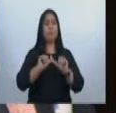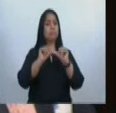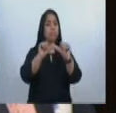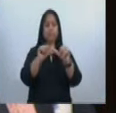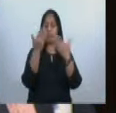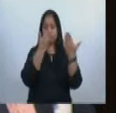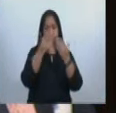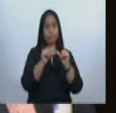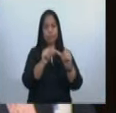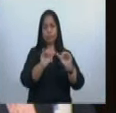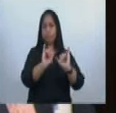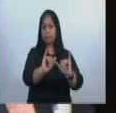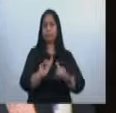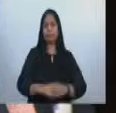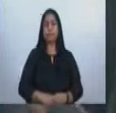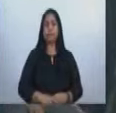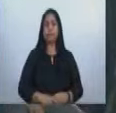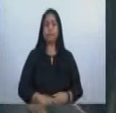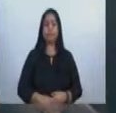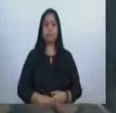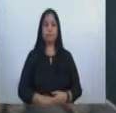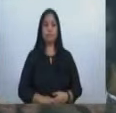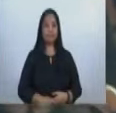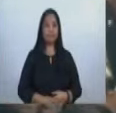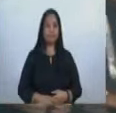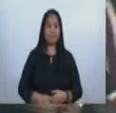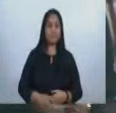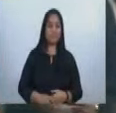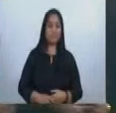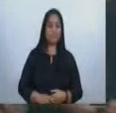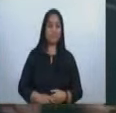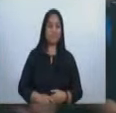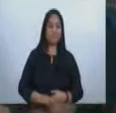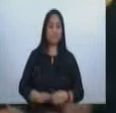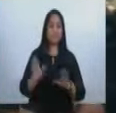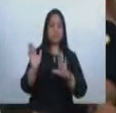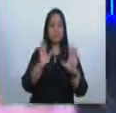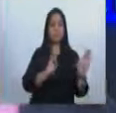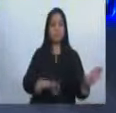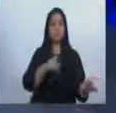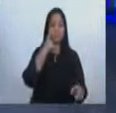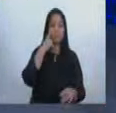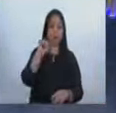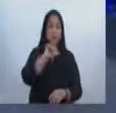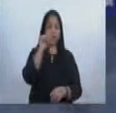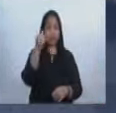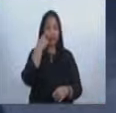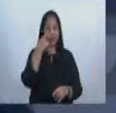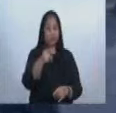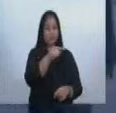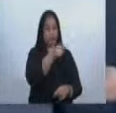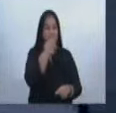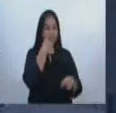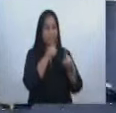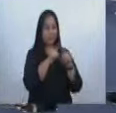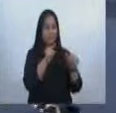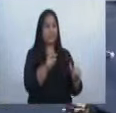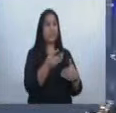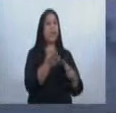estudiando ahí bien de este otro bloque justamente detrás de los